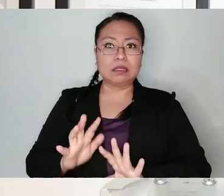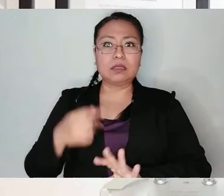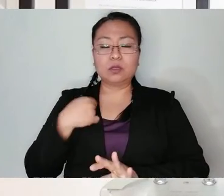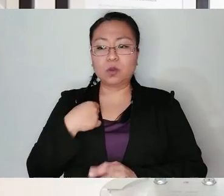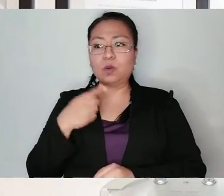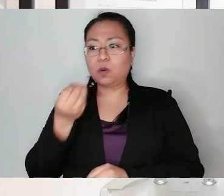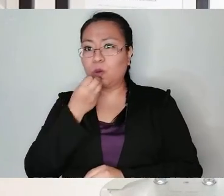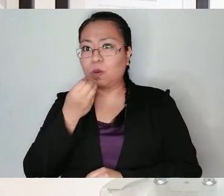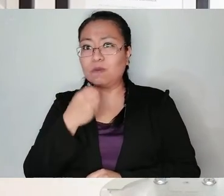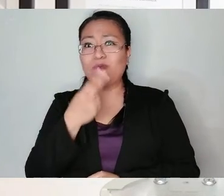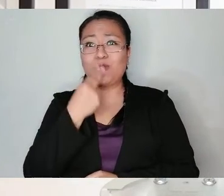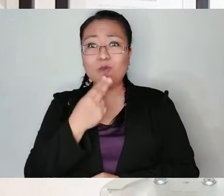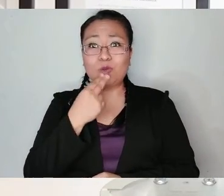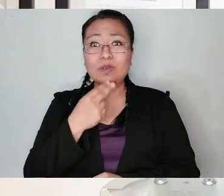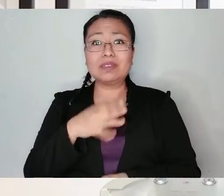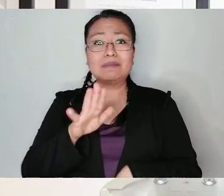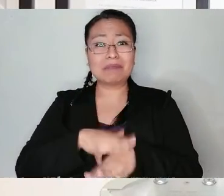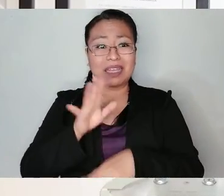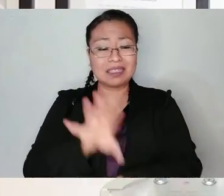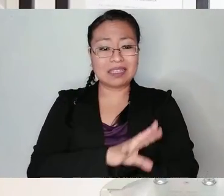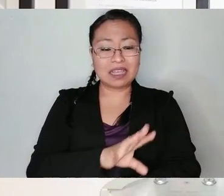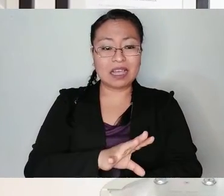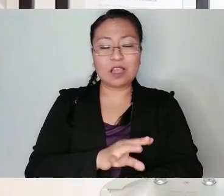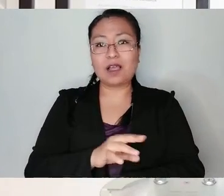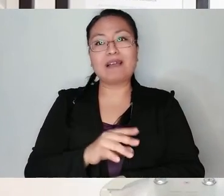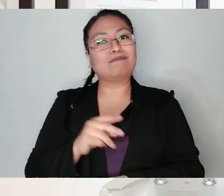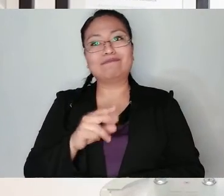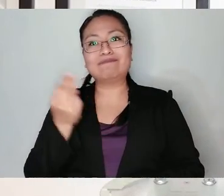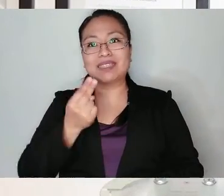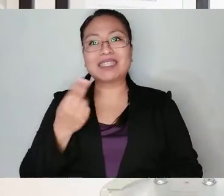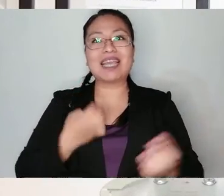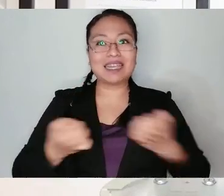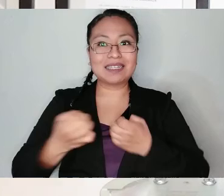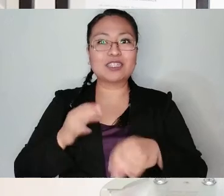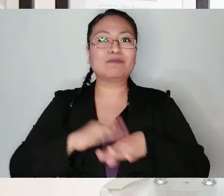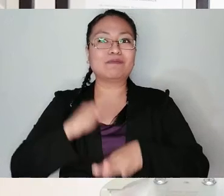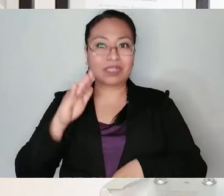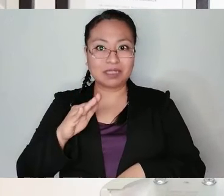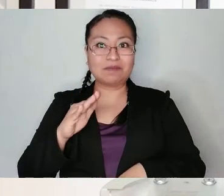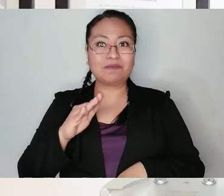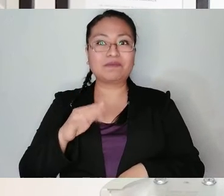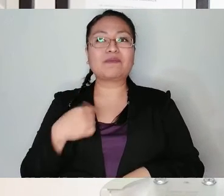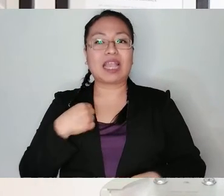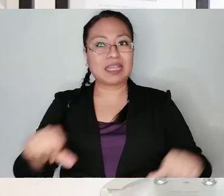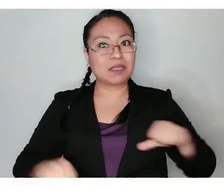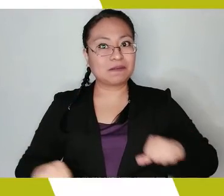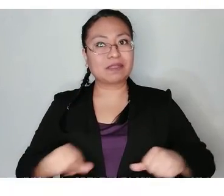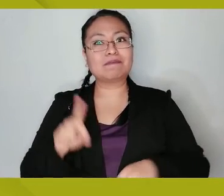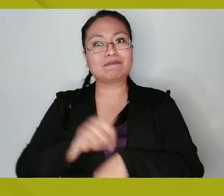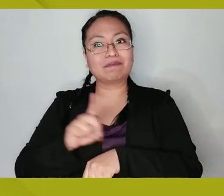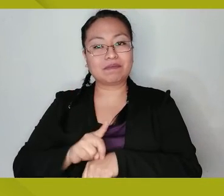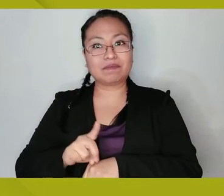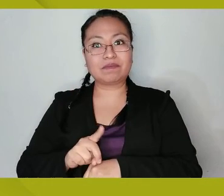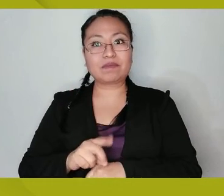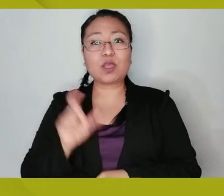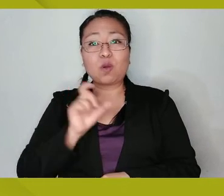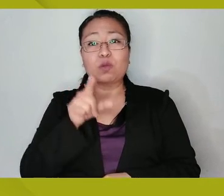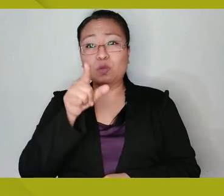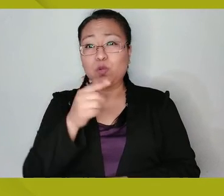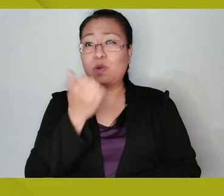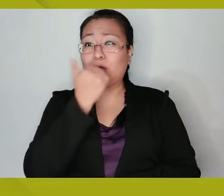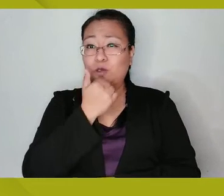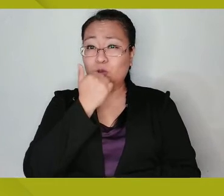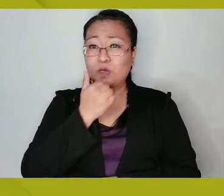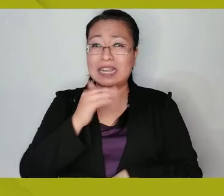más dulces o más calóricos, es importante que mantengamos una actividad física. los excesos de